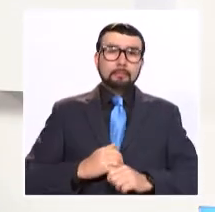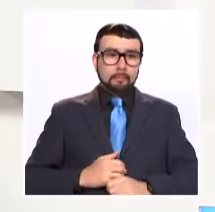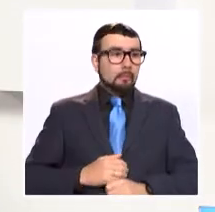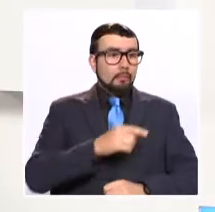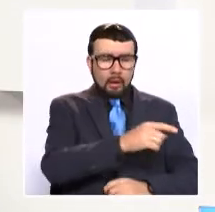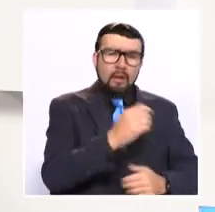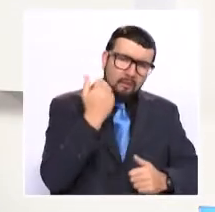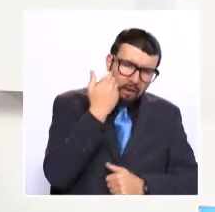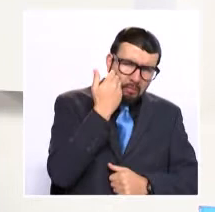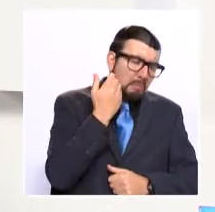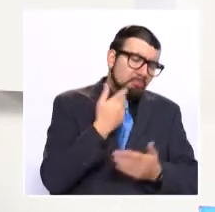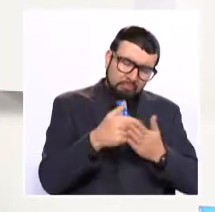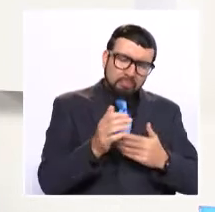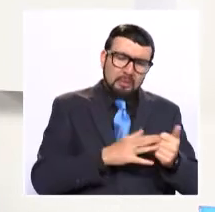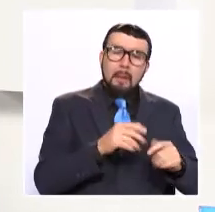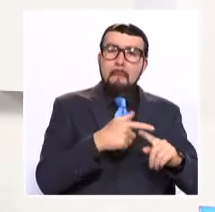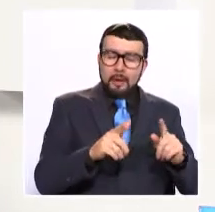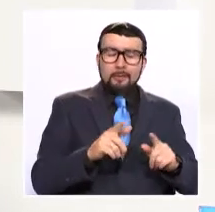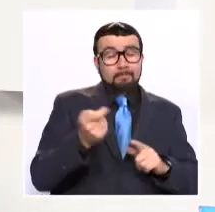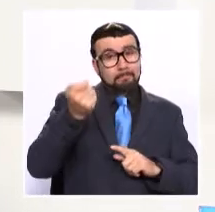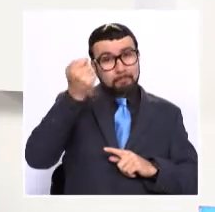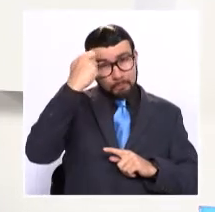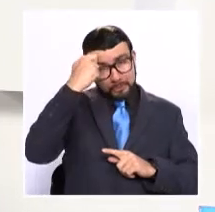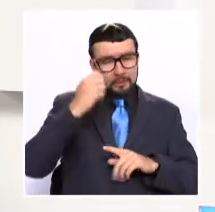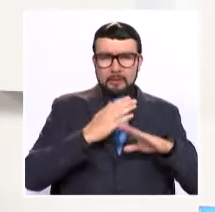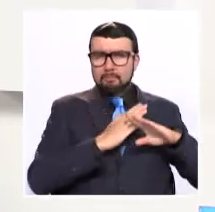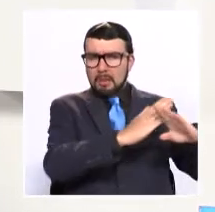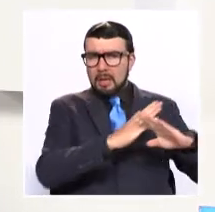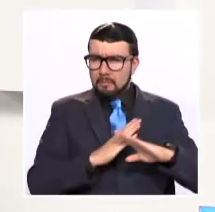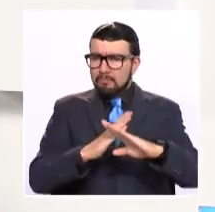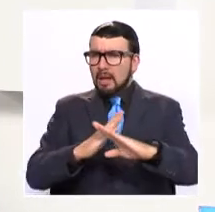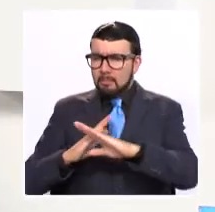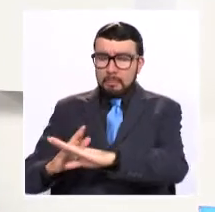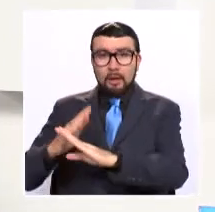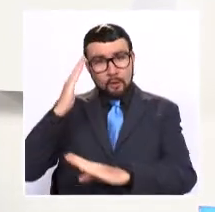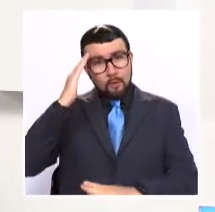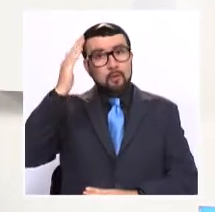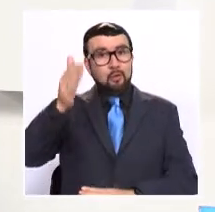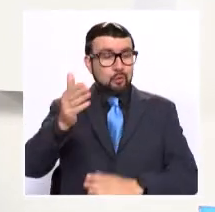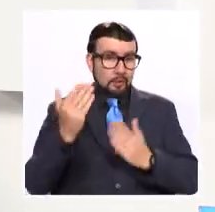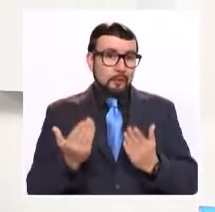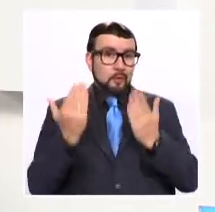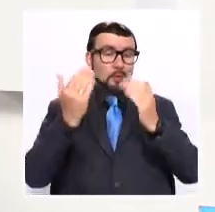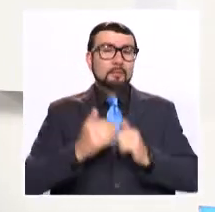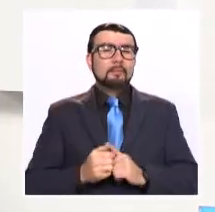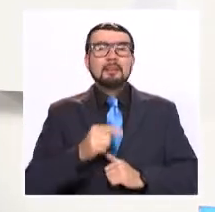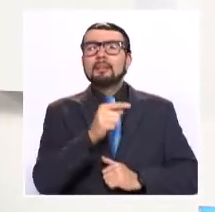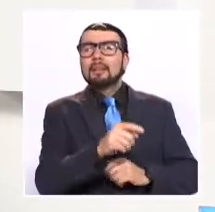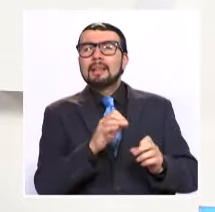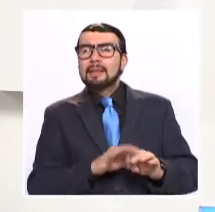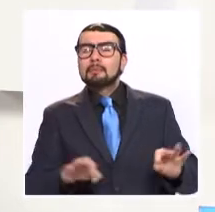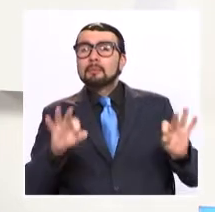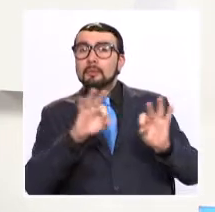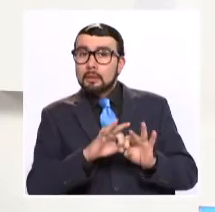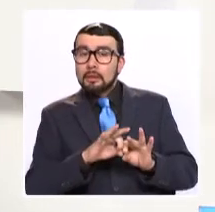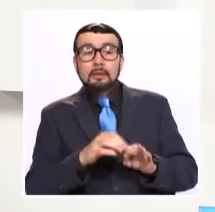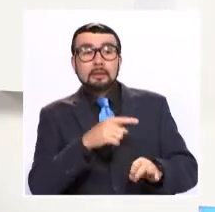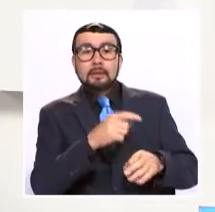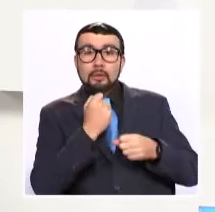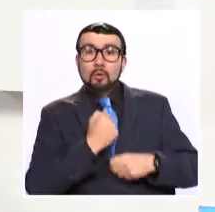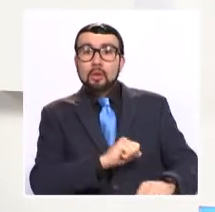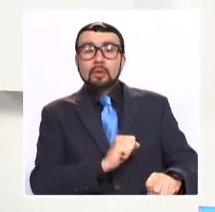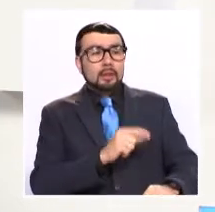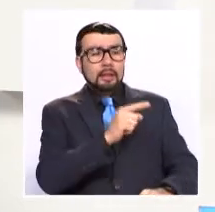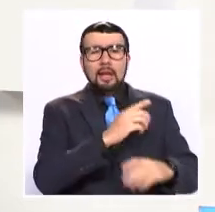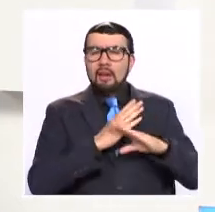se va creando también esa respuesta inmunológica. Pero aquí lo importante es tratar de prevenir